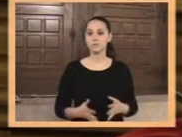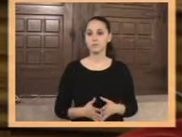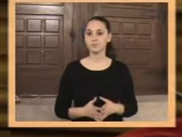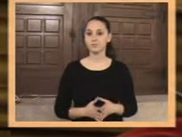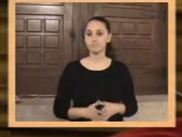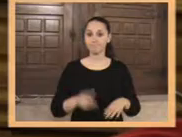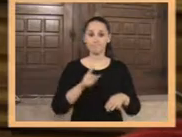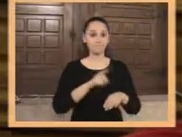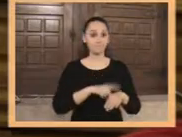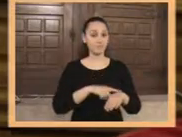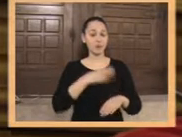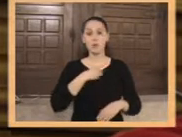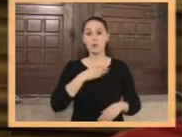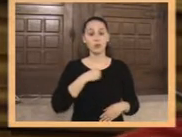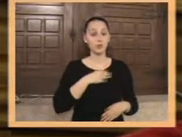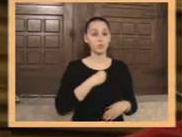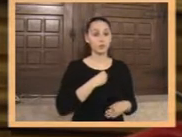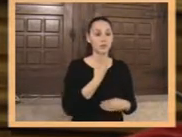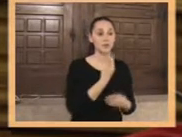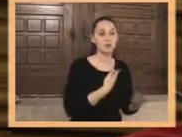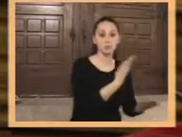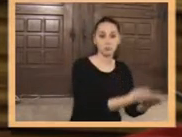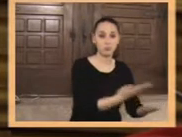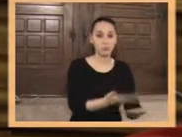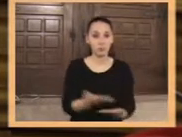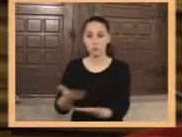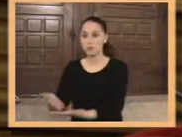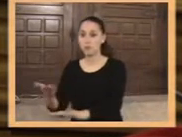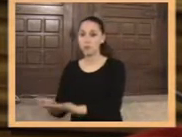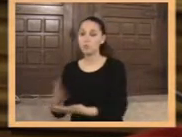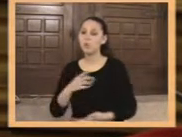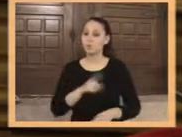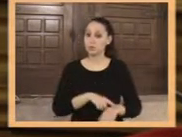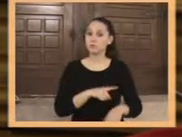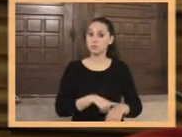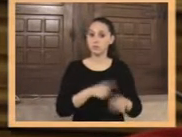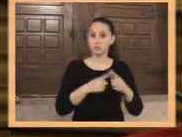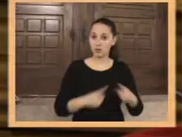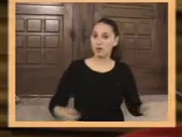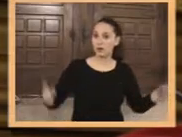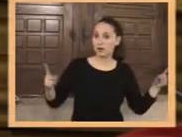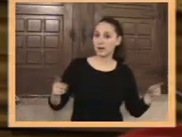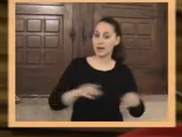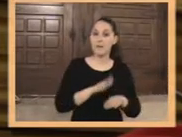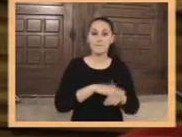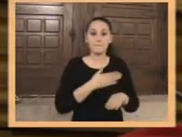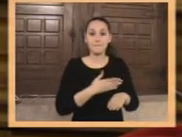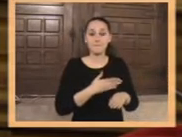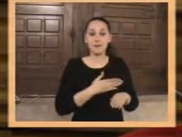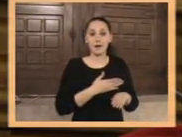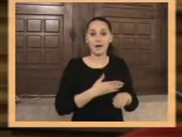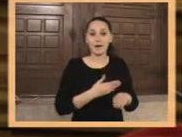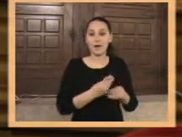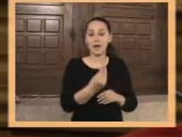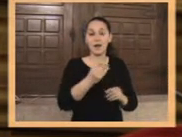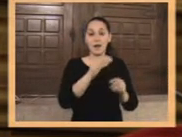la documentación, en mi opinión, ha sido suficiente para haber hecho alguna alegación o haber estado en contra de cualquier cosa que pudiera